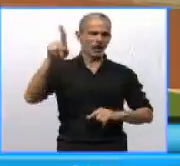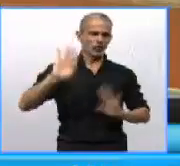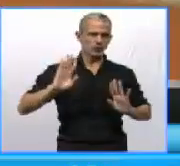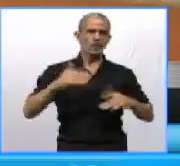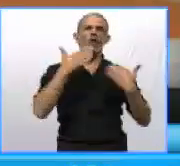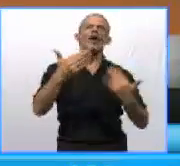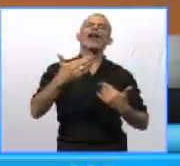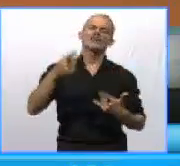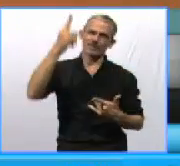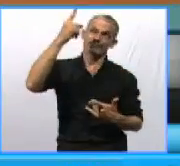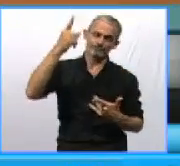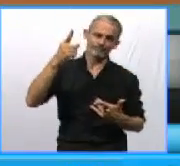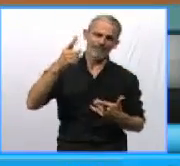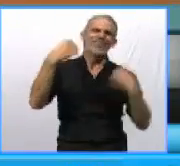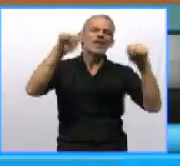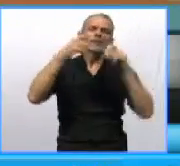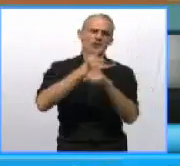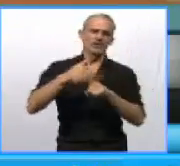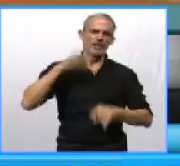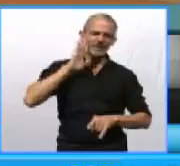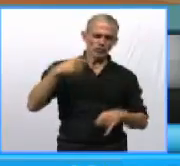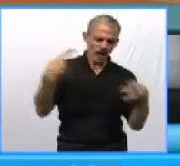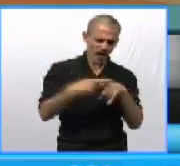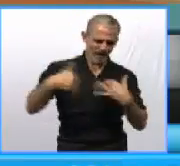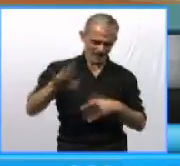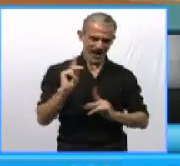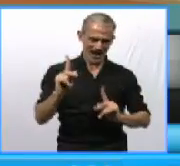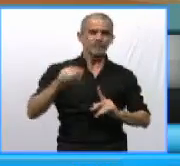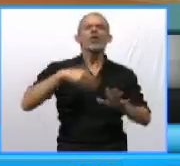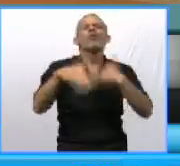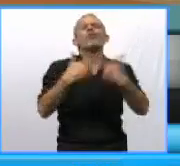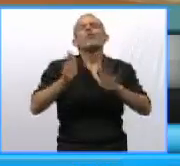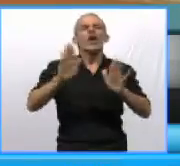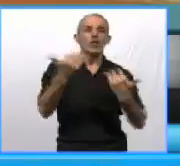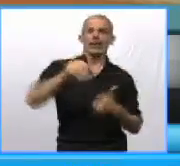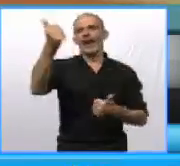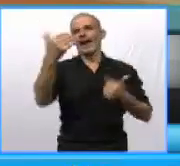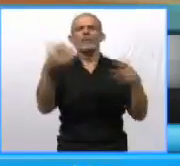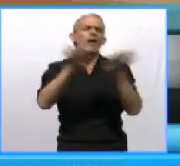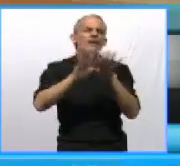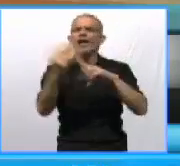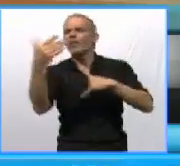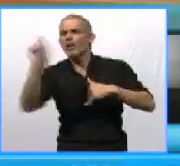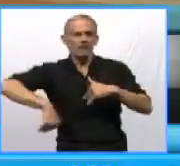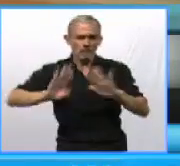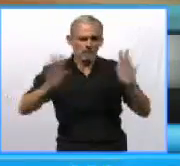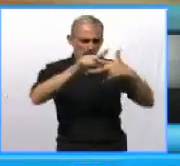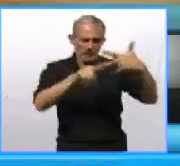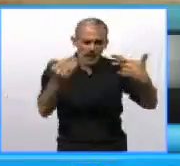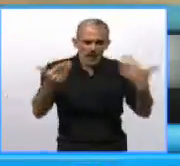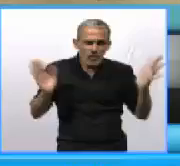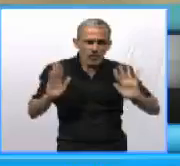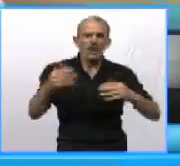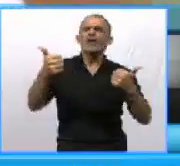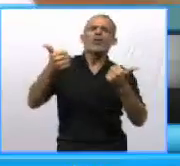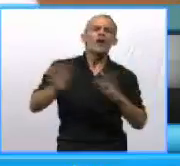nos da revancha, ¿sí? Entonces, nada, siempre lo digo, esto es un juego, podés ganar, podés empatar, podés perder, lo bueno